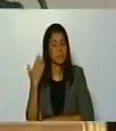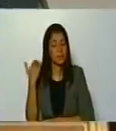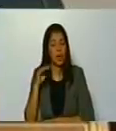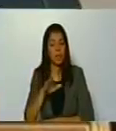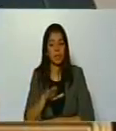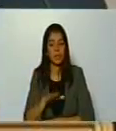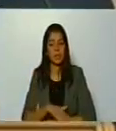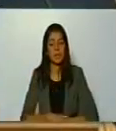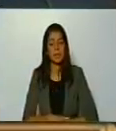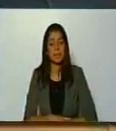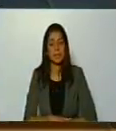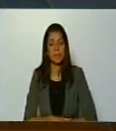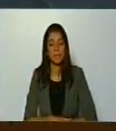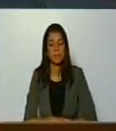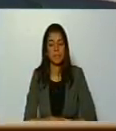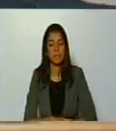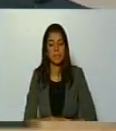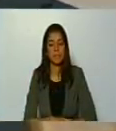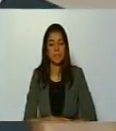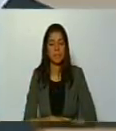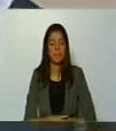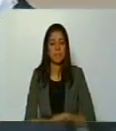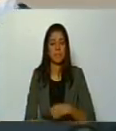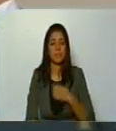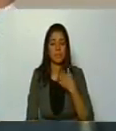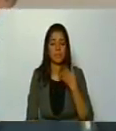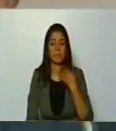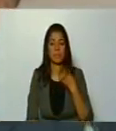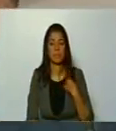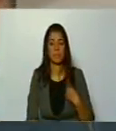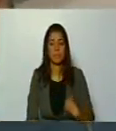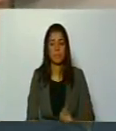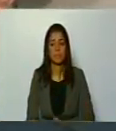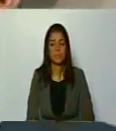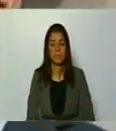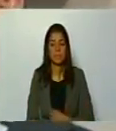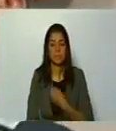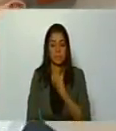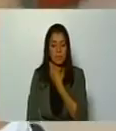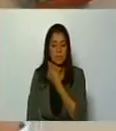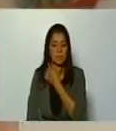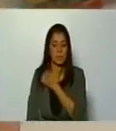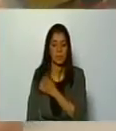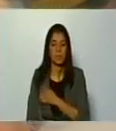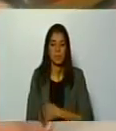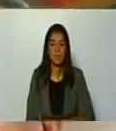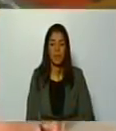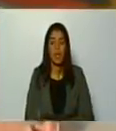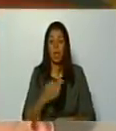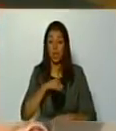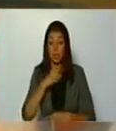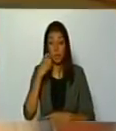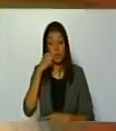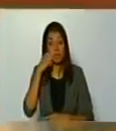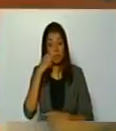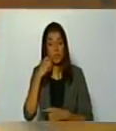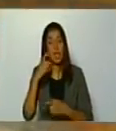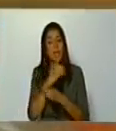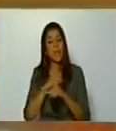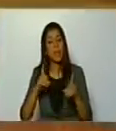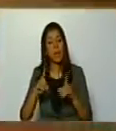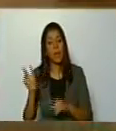Finalmente, asistimos a un hecho que vincula a la democracia venezolana con garantías